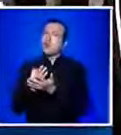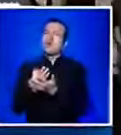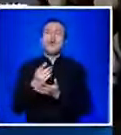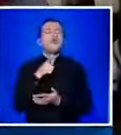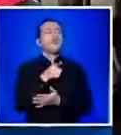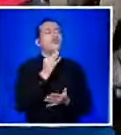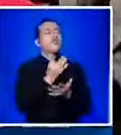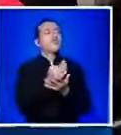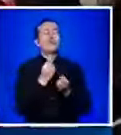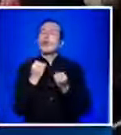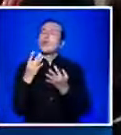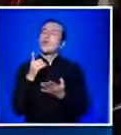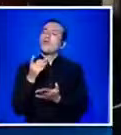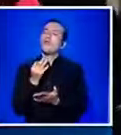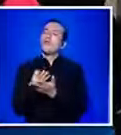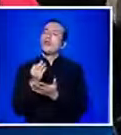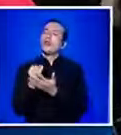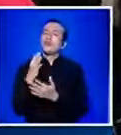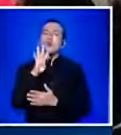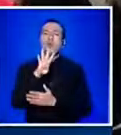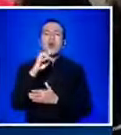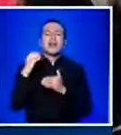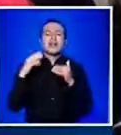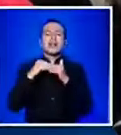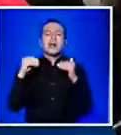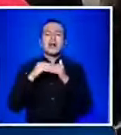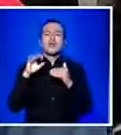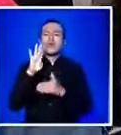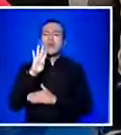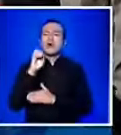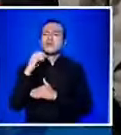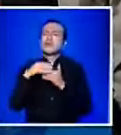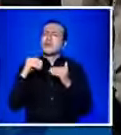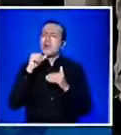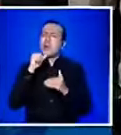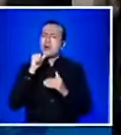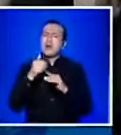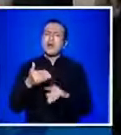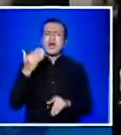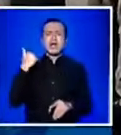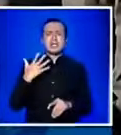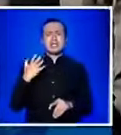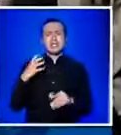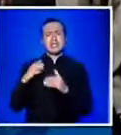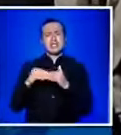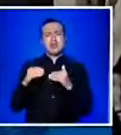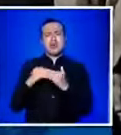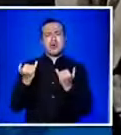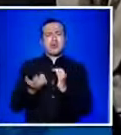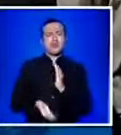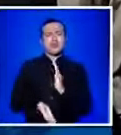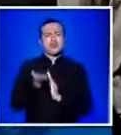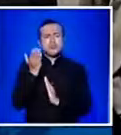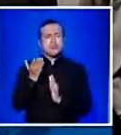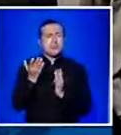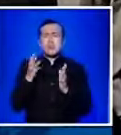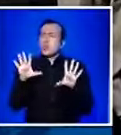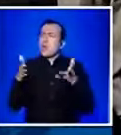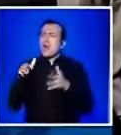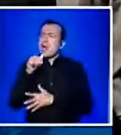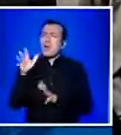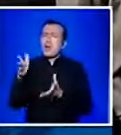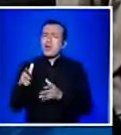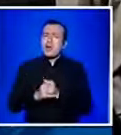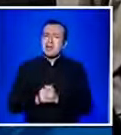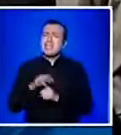salió? A mí me salió $40 de agua. ¿Cuánto pagaba? Yo pagaba $15. ¿Y no tiene ni no agua? No tenemos agua.